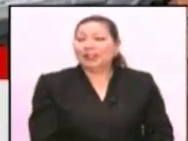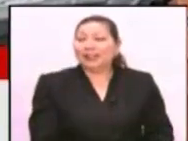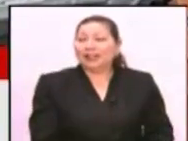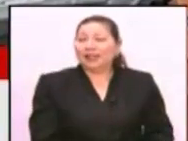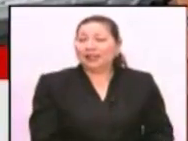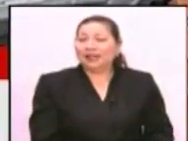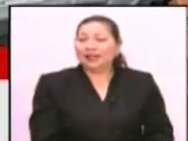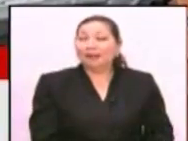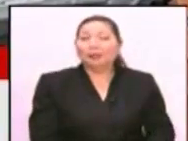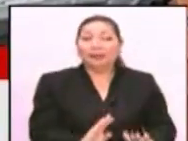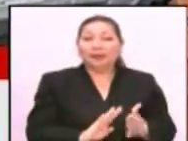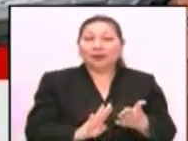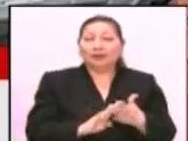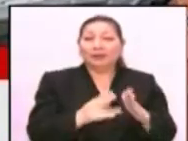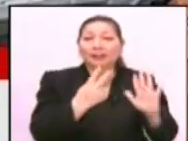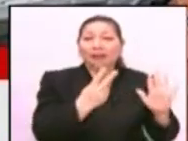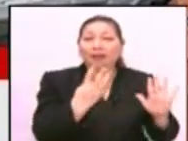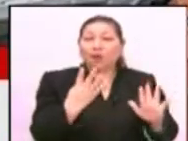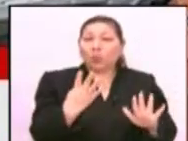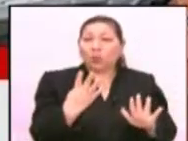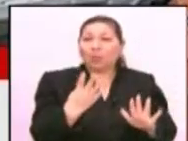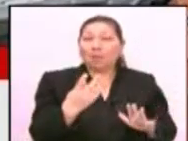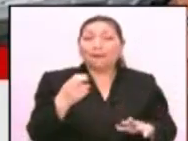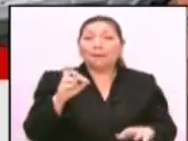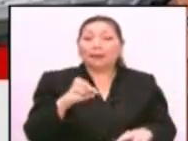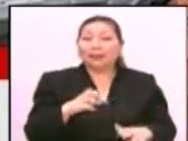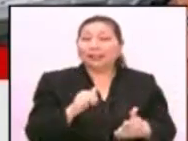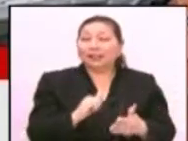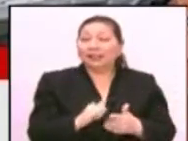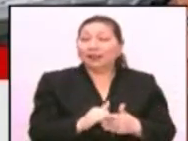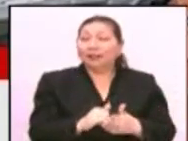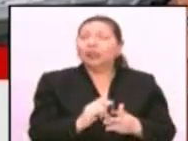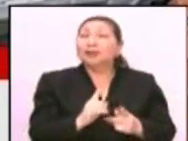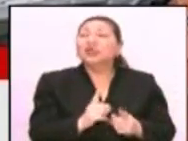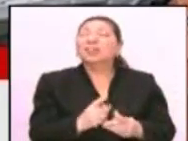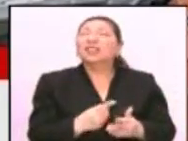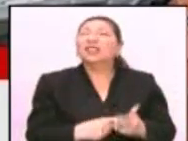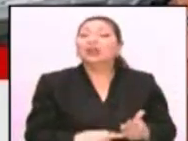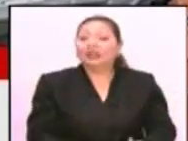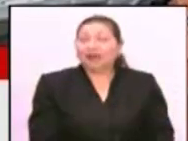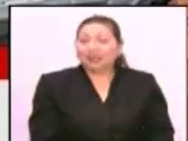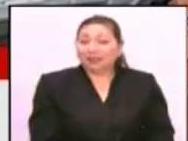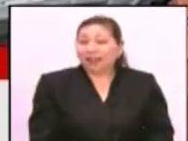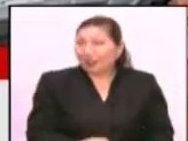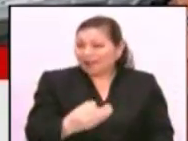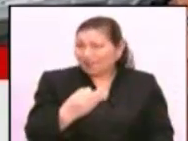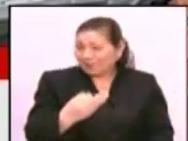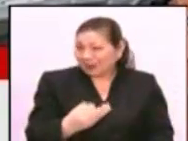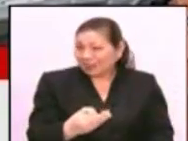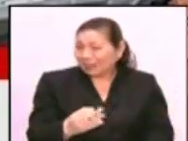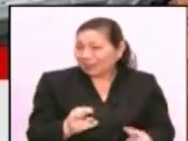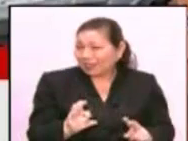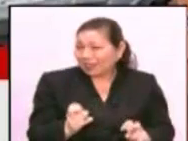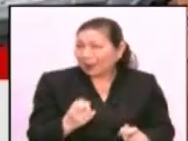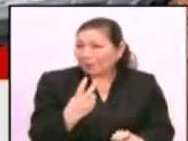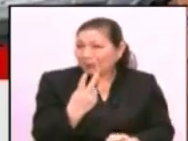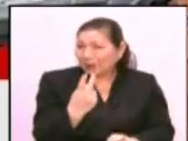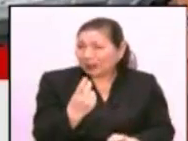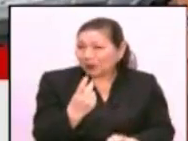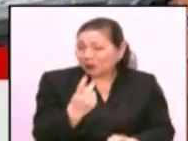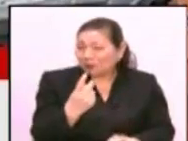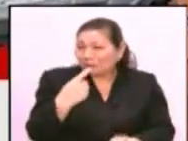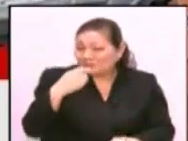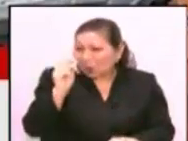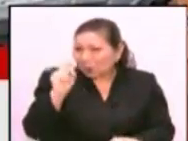el 79% de ellos son primarios. Y claro, acá viene su pregunta cuando usted dice, ¿Es cierto, presidente, el tema de que el 21%